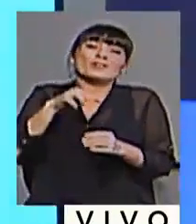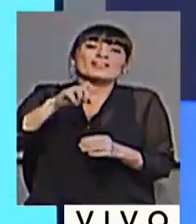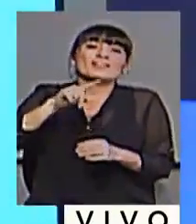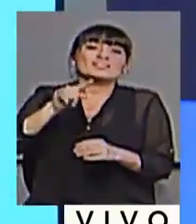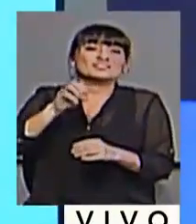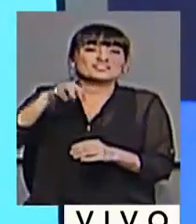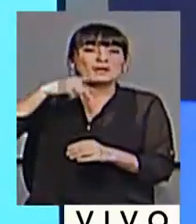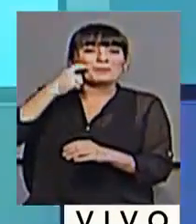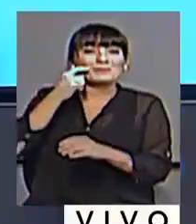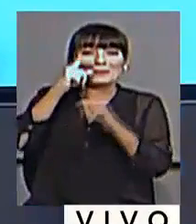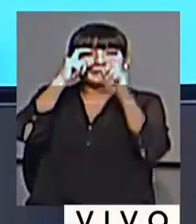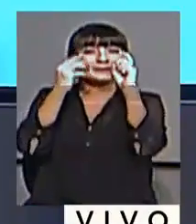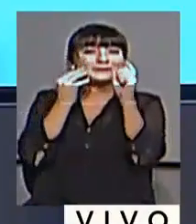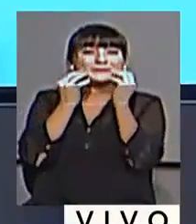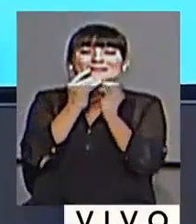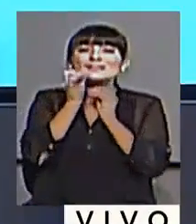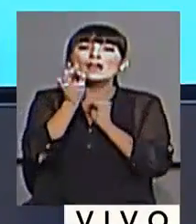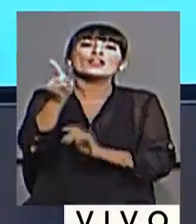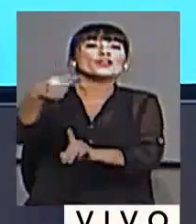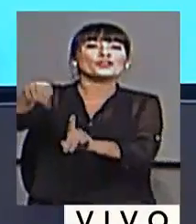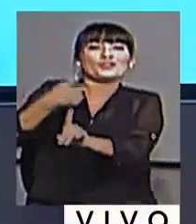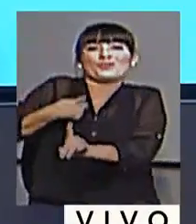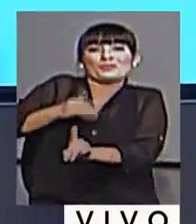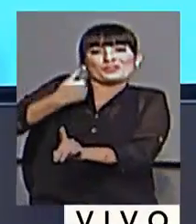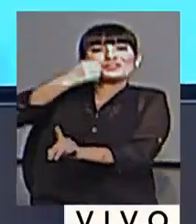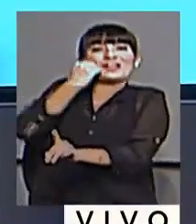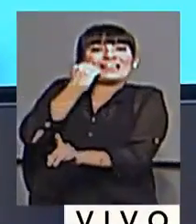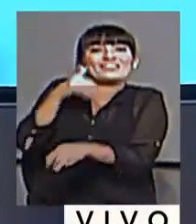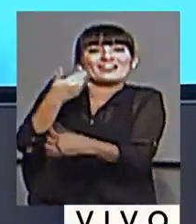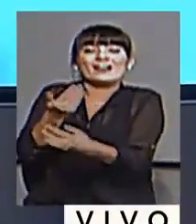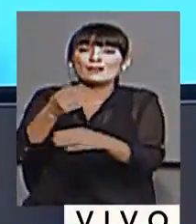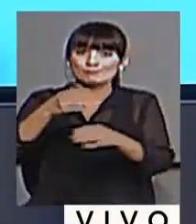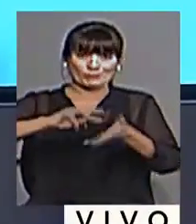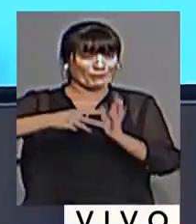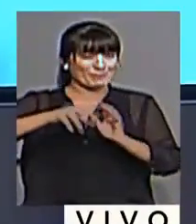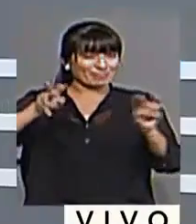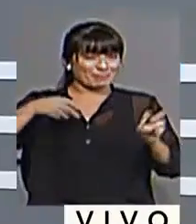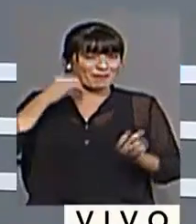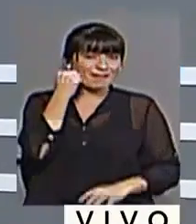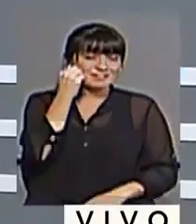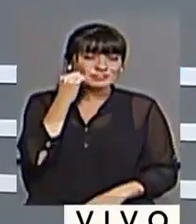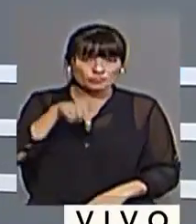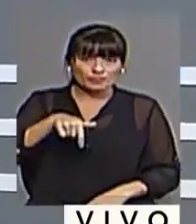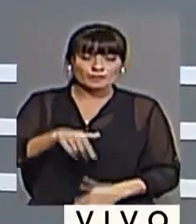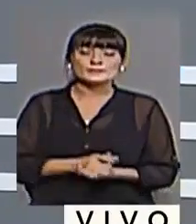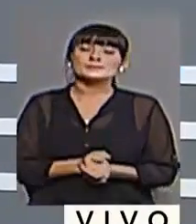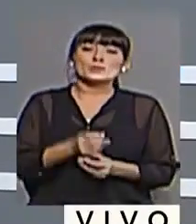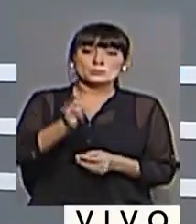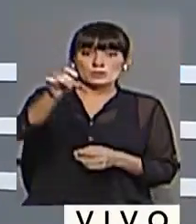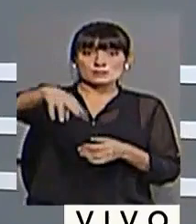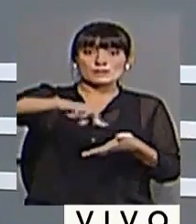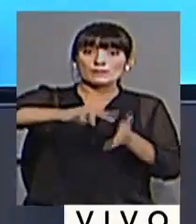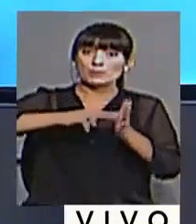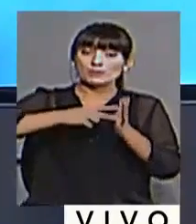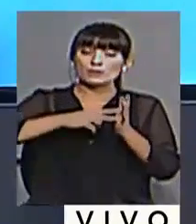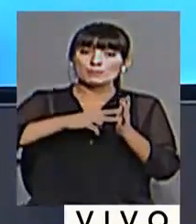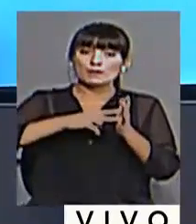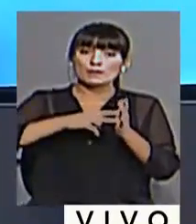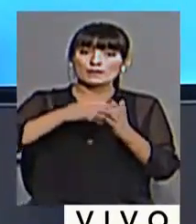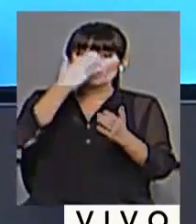no les gusta mucho el cariño que le podamos hacer nosotros, pero en definitiva... Hay un problema con el cariño, idea. ¿Sabes cuál es el problema del Frente